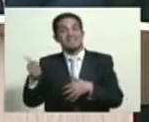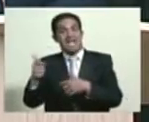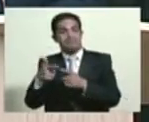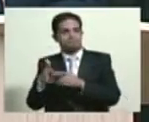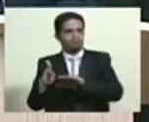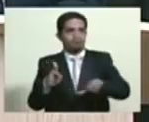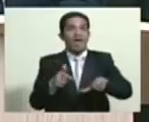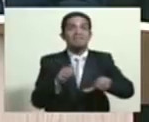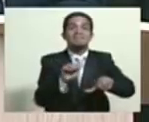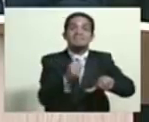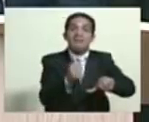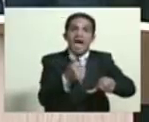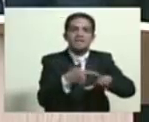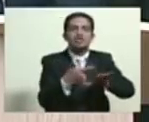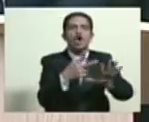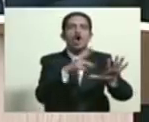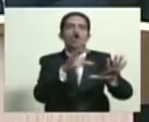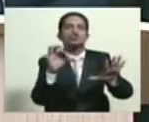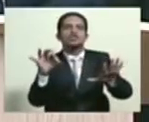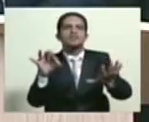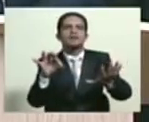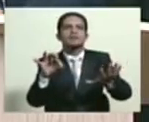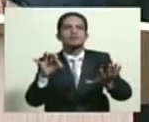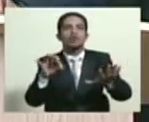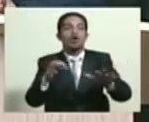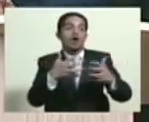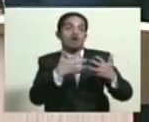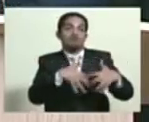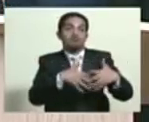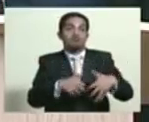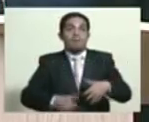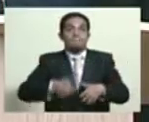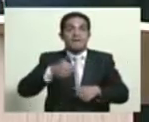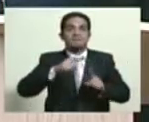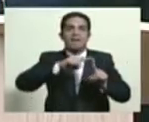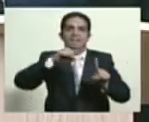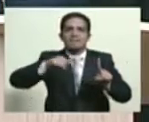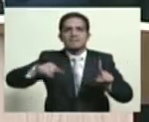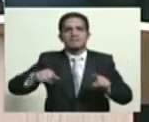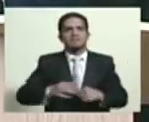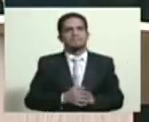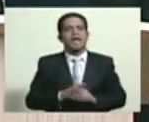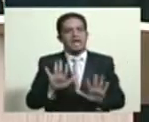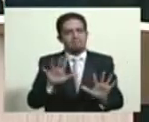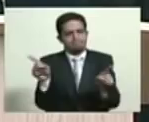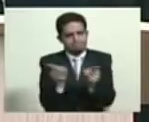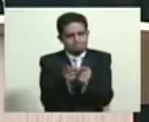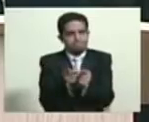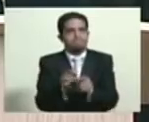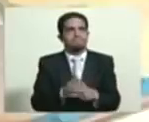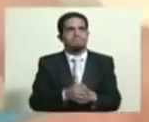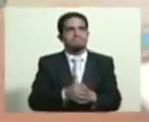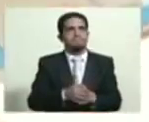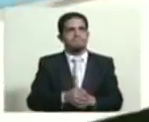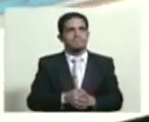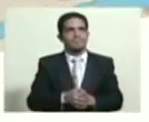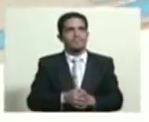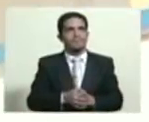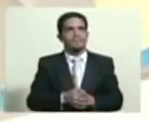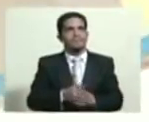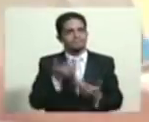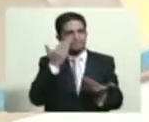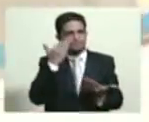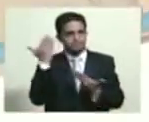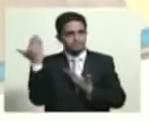de 800 kilovoltios, es decir, son las más grandes posibles. Muy breve. Si esta es el agua